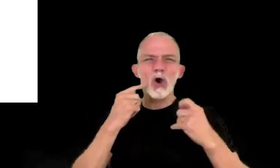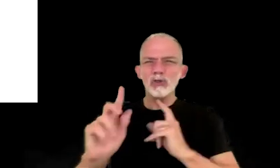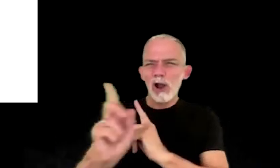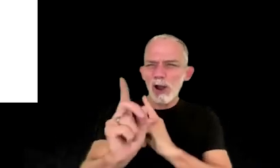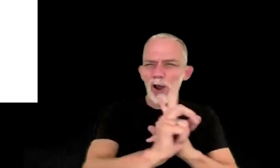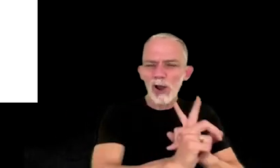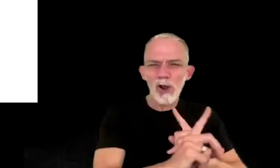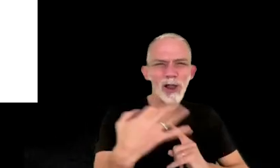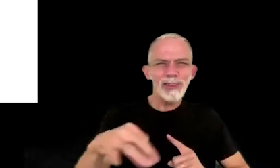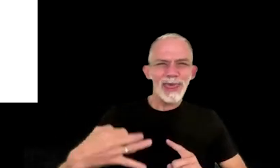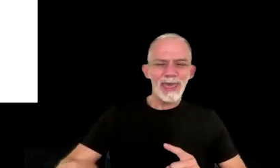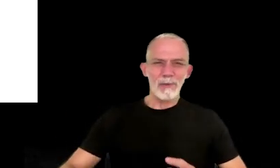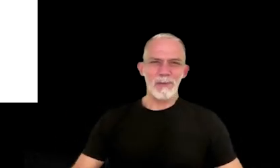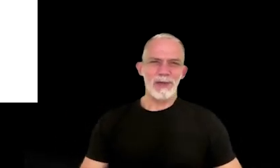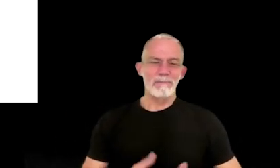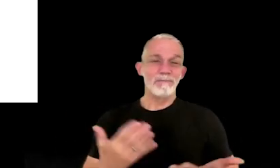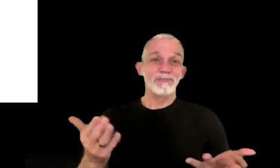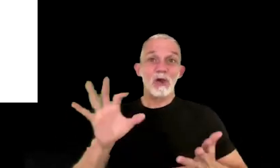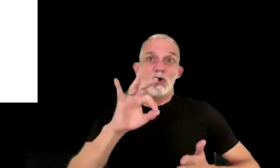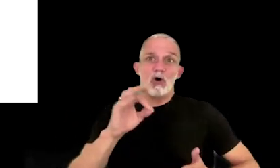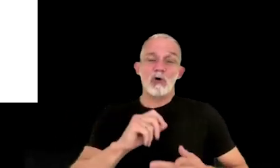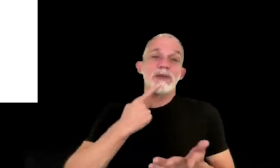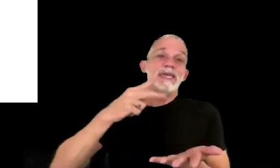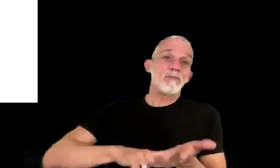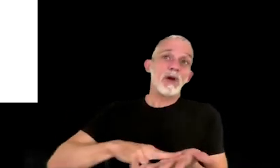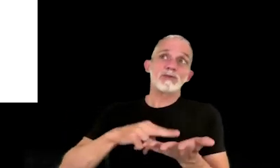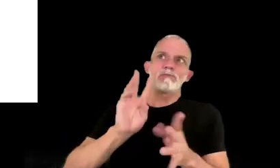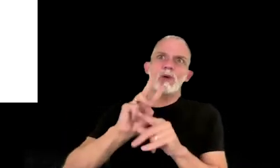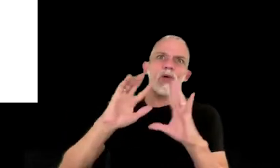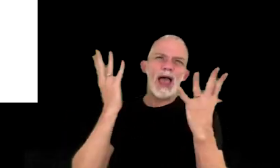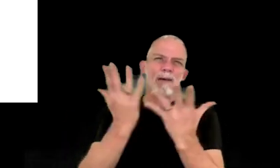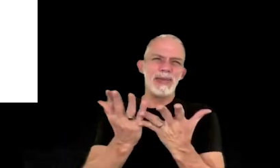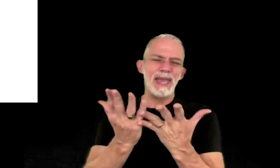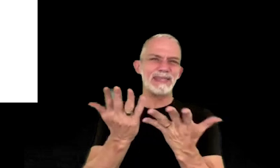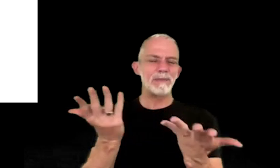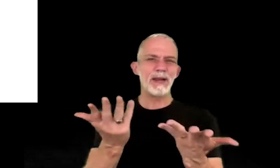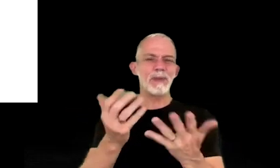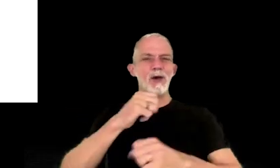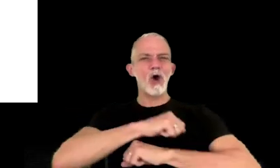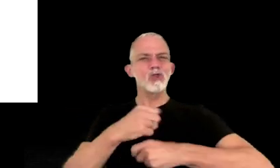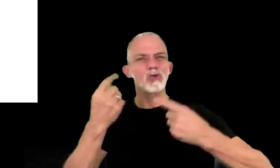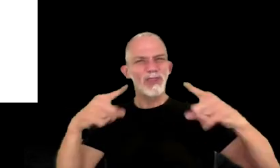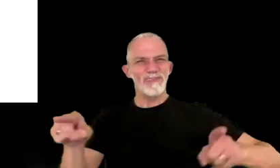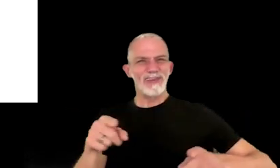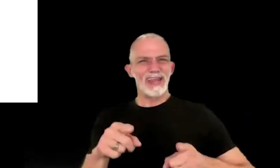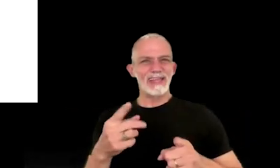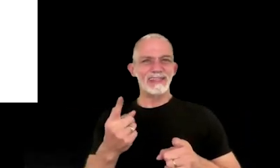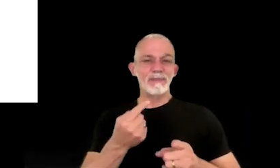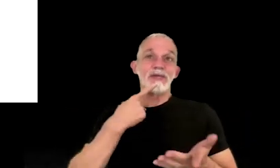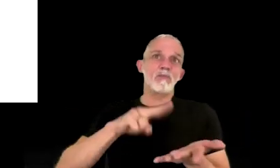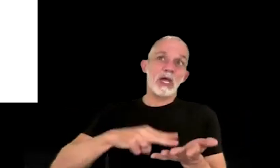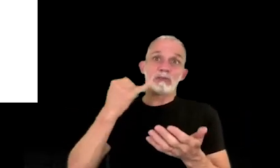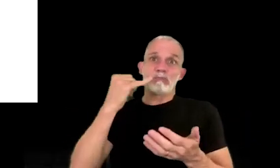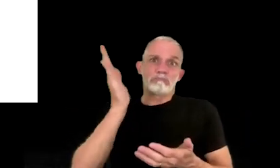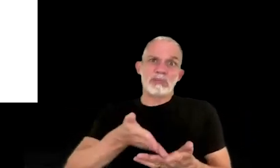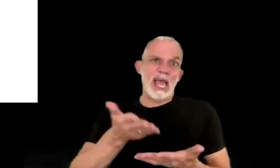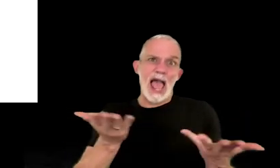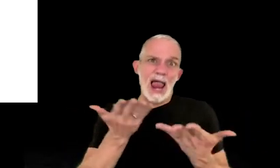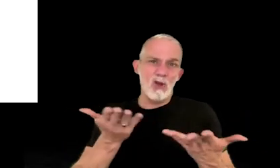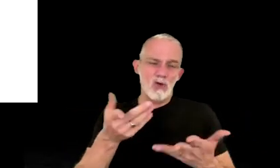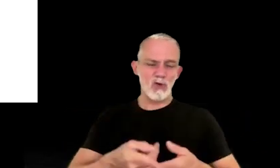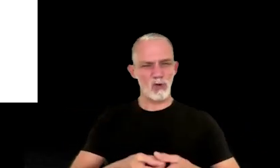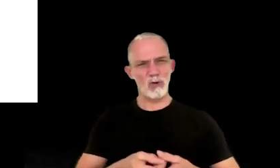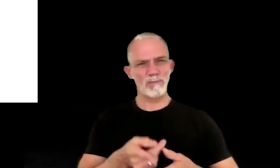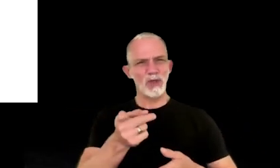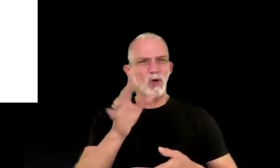¿no? Que hay que hacer. O aplicar tributación ambiental para modificar pautas de conducta, impuestos, tasas o contribución. O